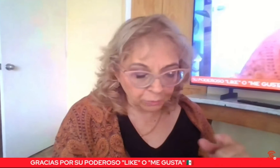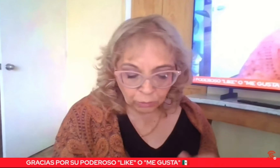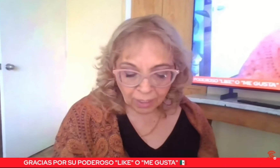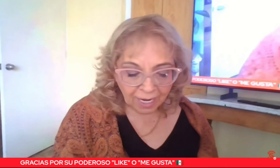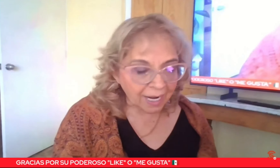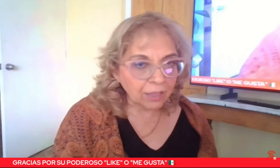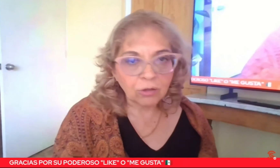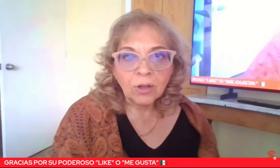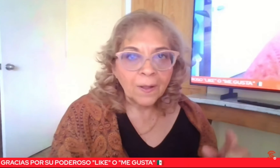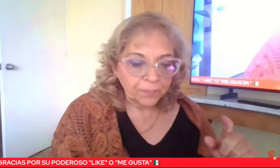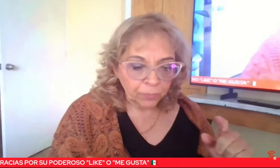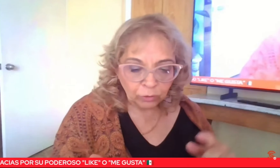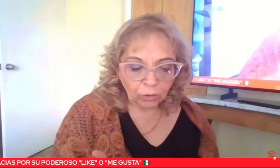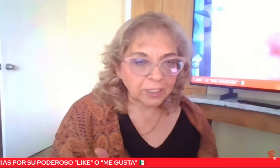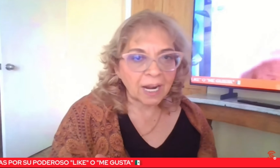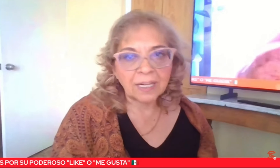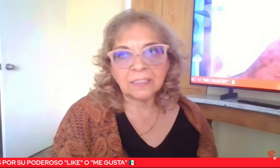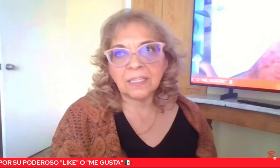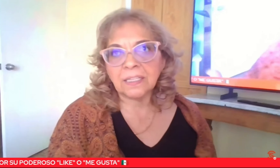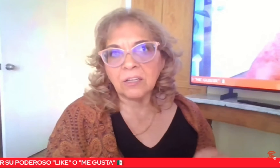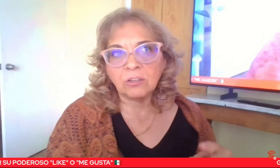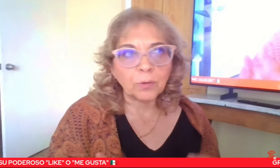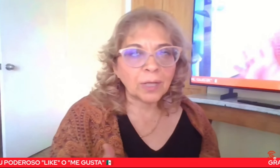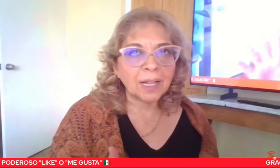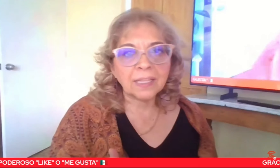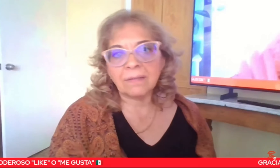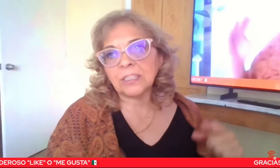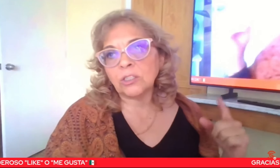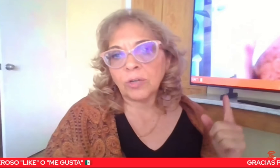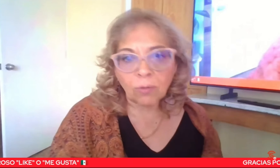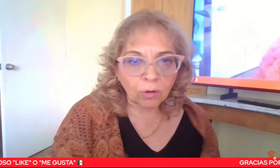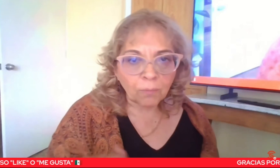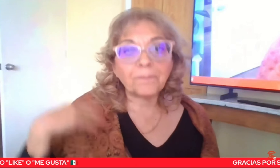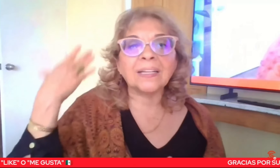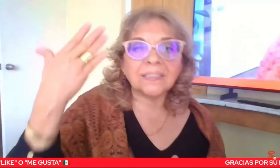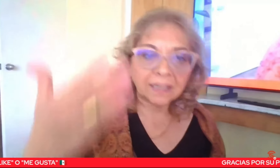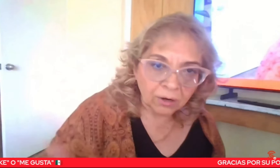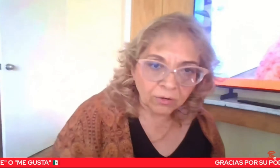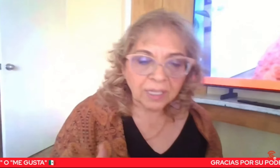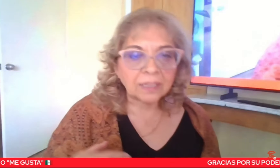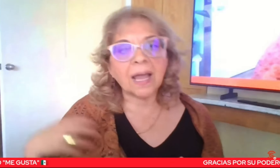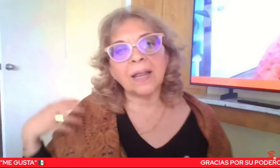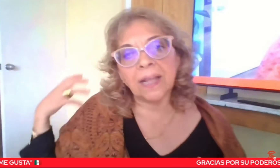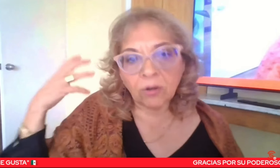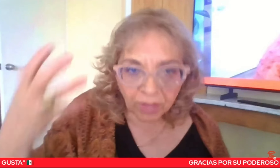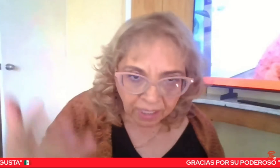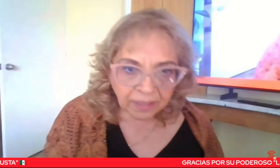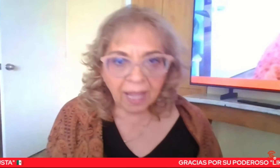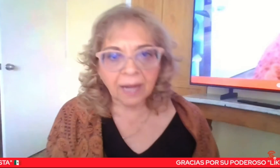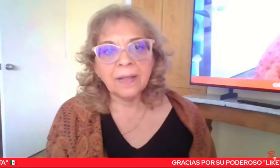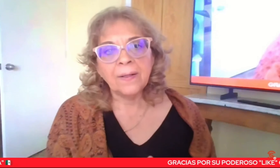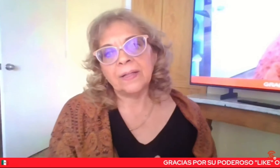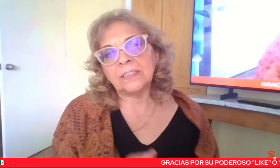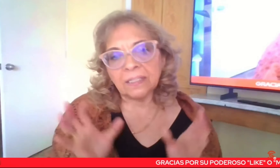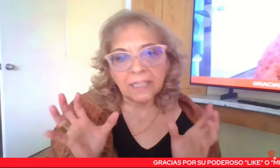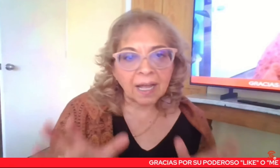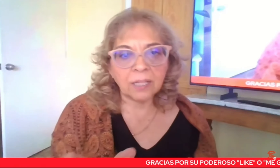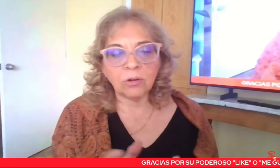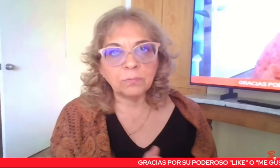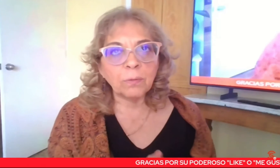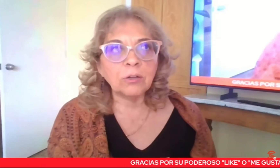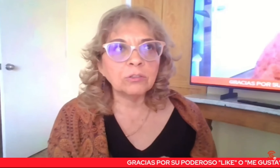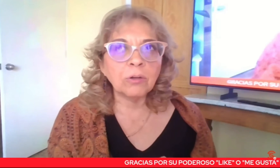por toda la radio, por todos los analistas de ellos, por toda la televisión, y luego pasan a lo digital, y en lo digital están